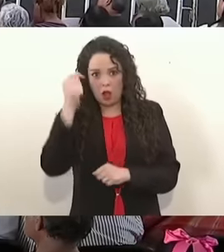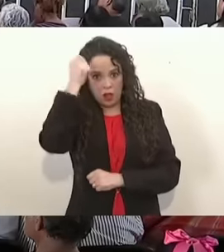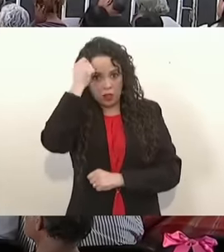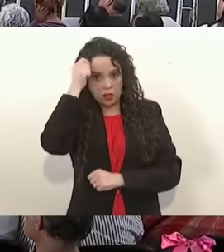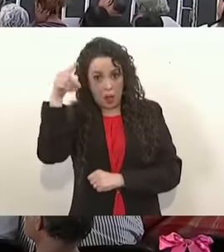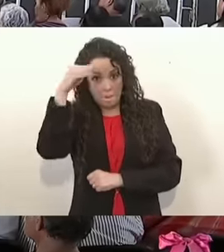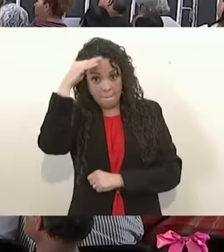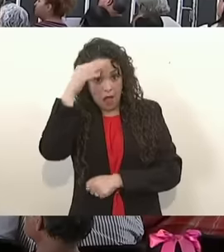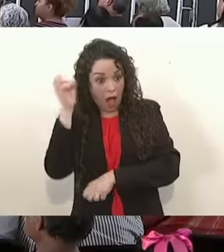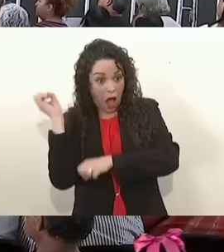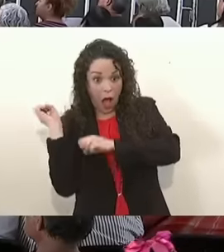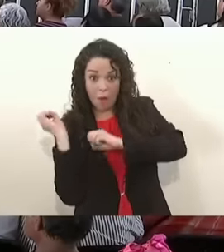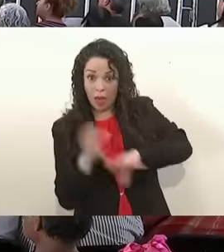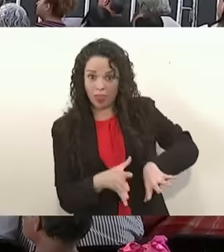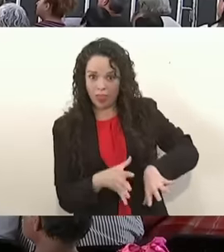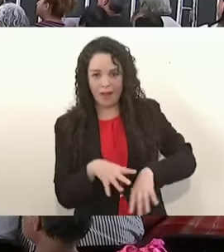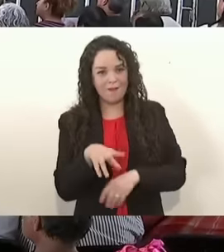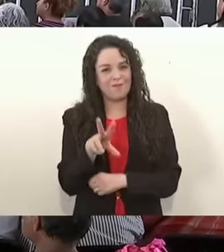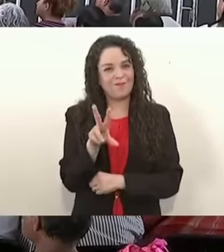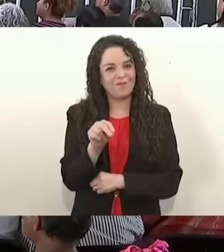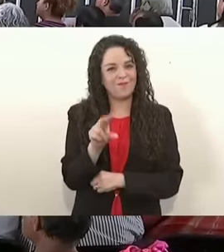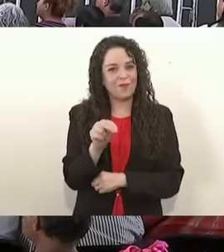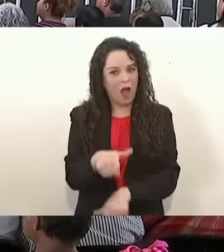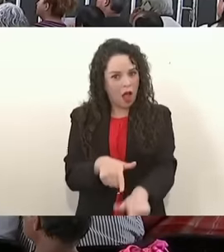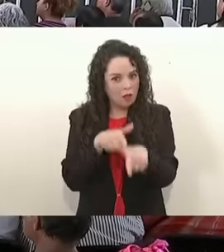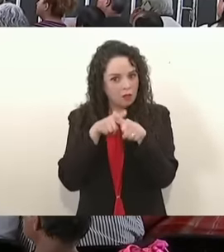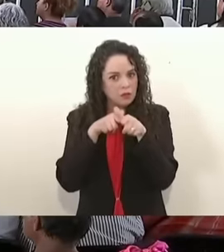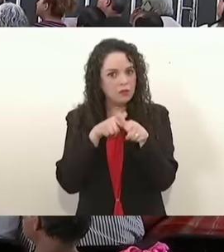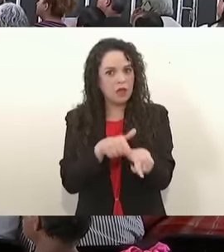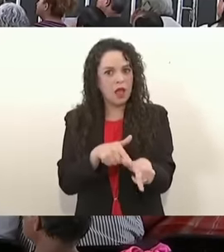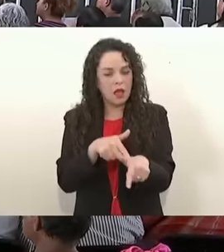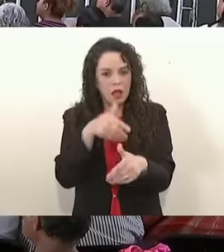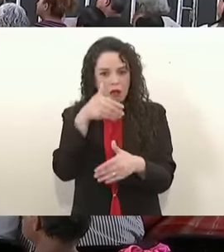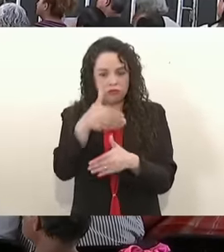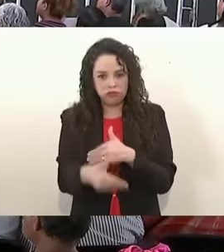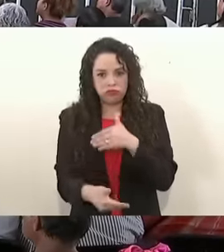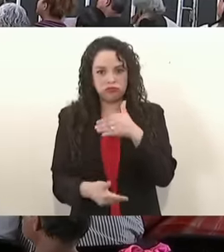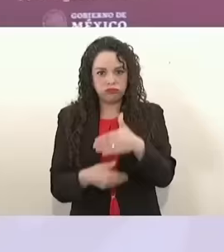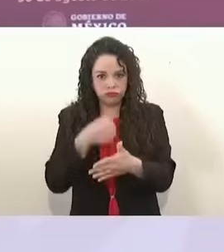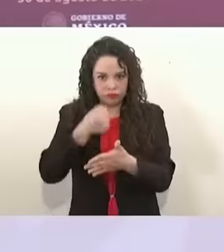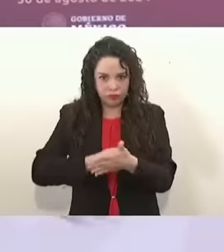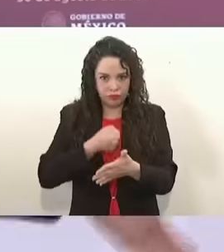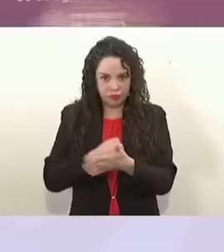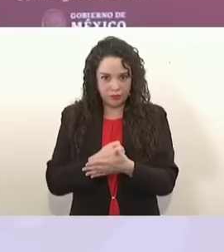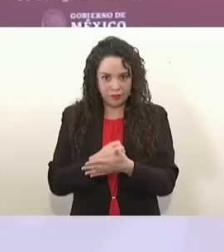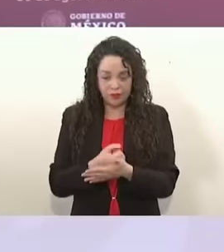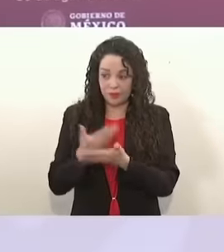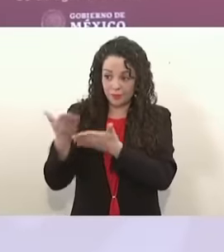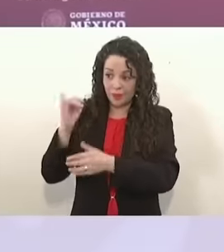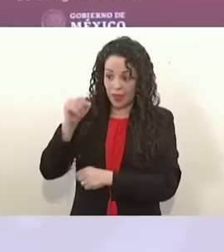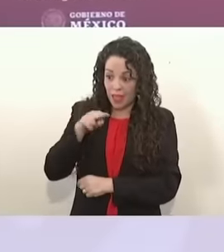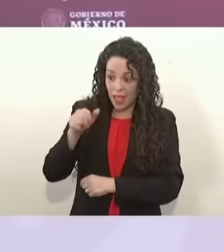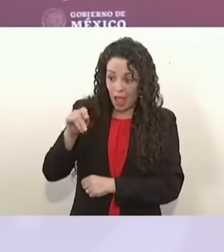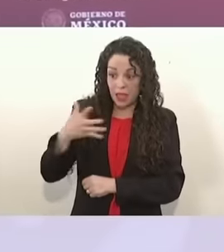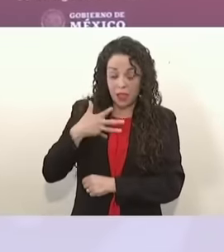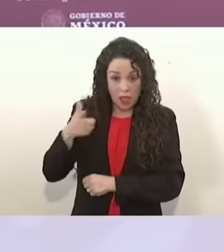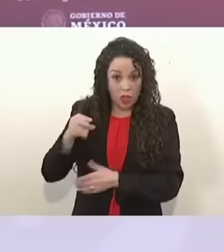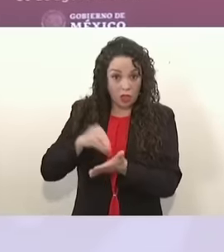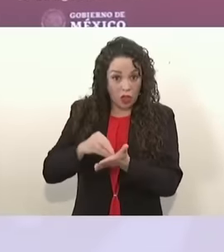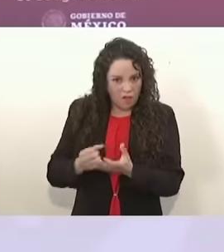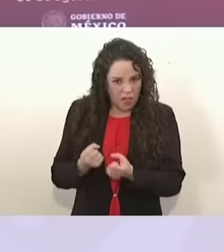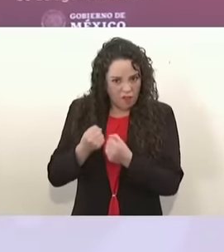este parque, vamos a seguir trabajando. Así que Iñaki, si tienes ánimo y fuerza, te invitamos a que nos